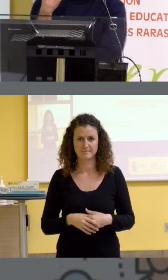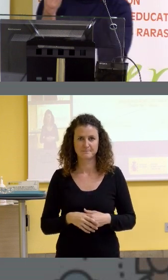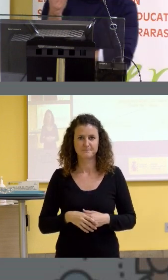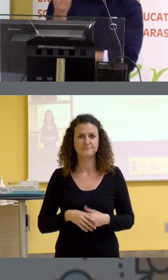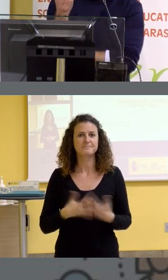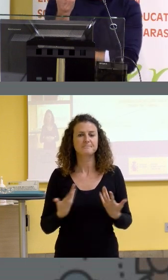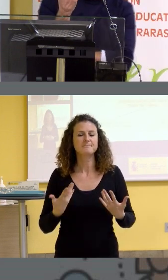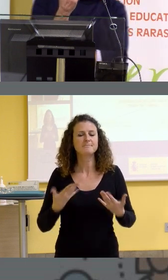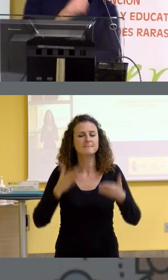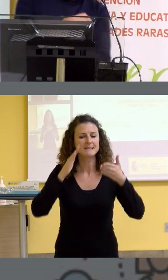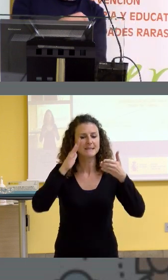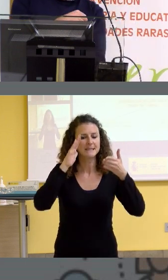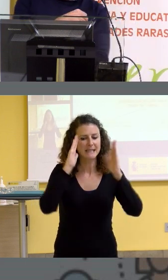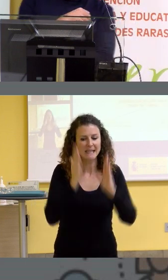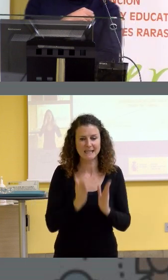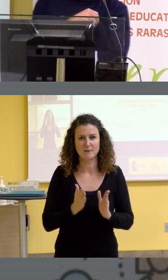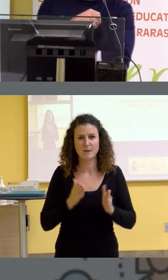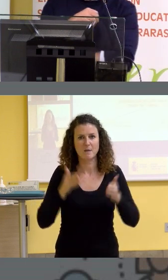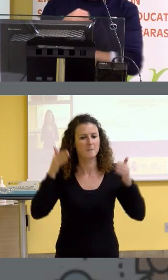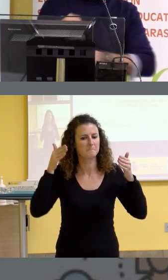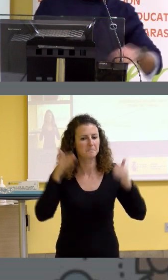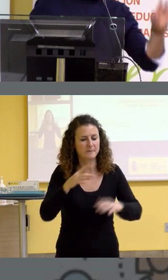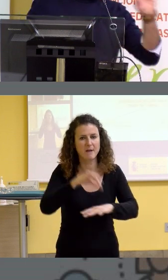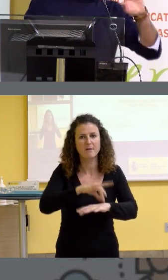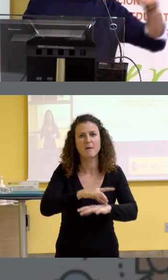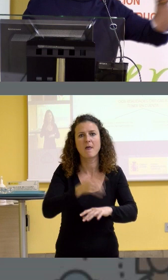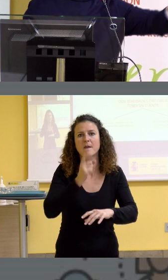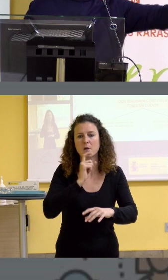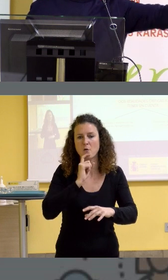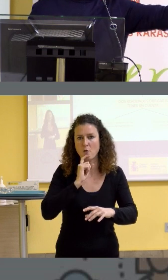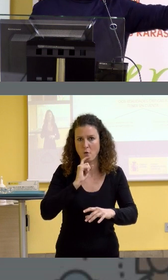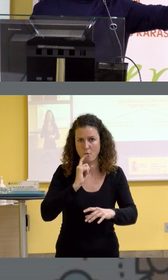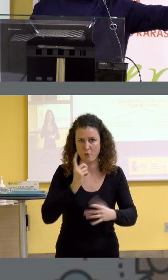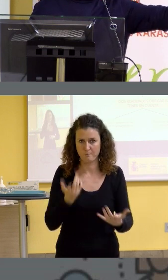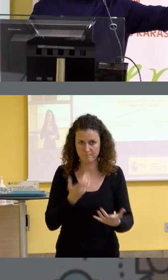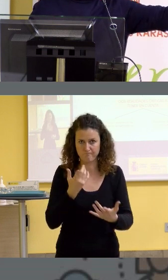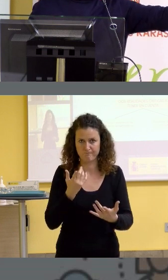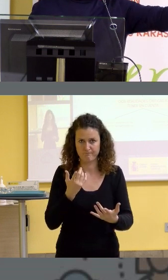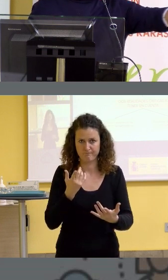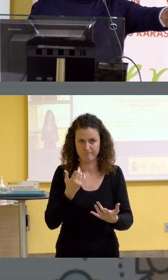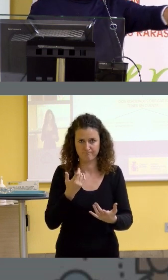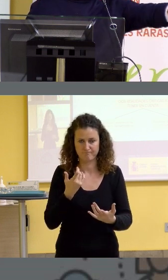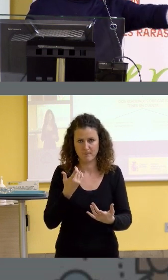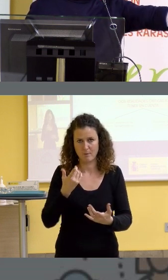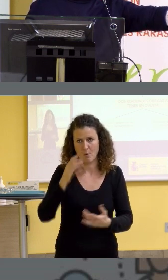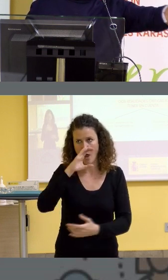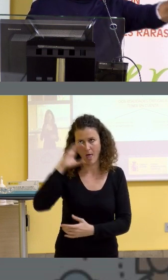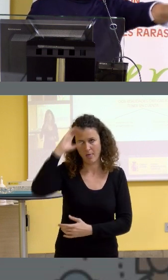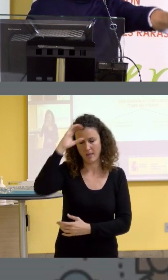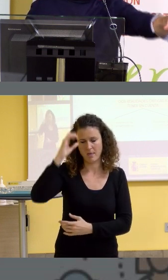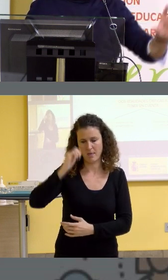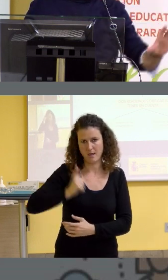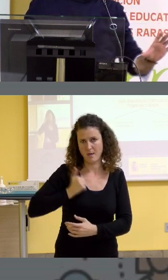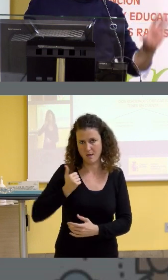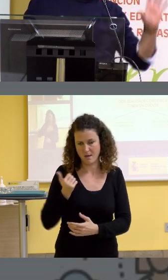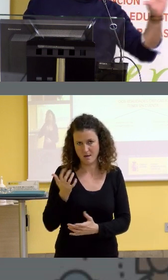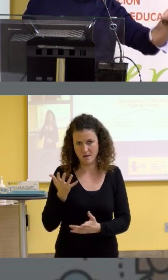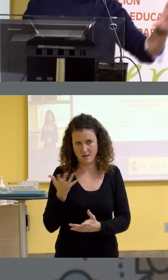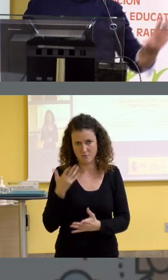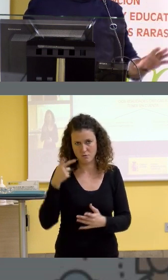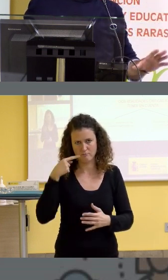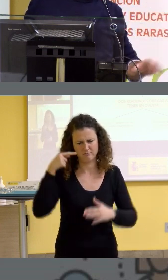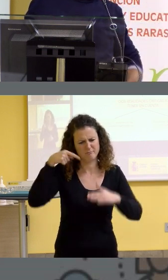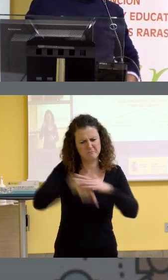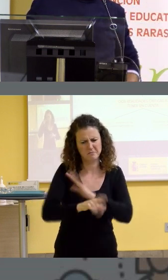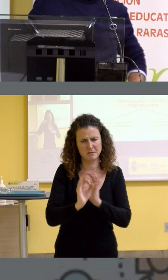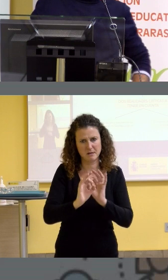Entonces, ¿cómo intervenimos en estas enfermedades? Por un lado tenemos la charlatanería, las pseudociencias, yo no voy a entrar. Esto tenemos